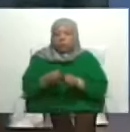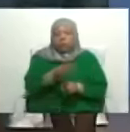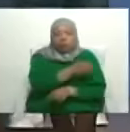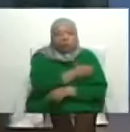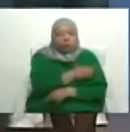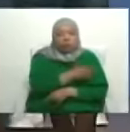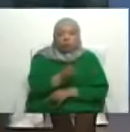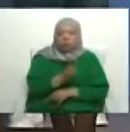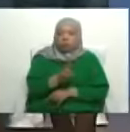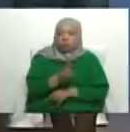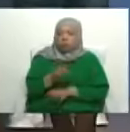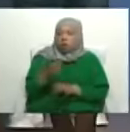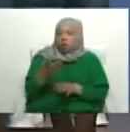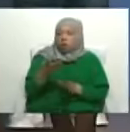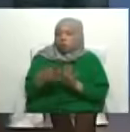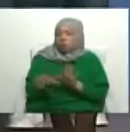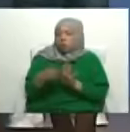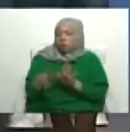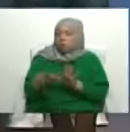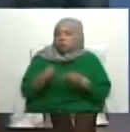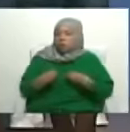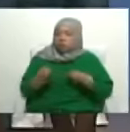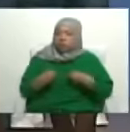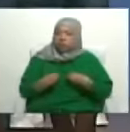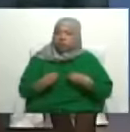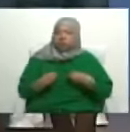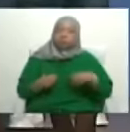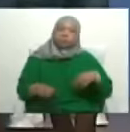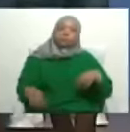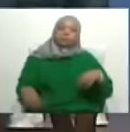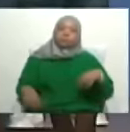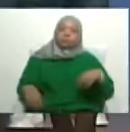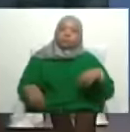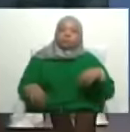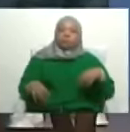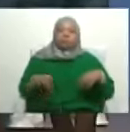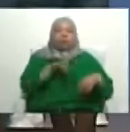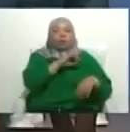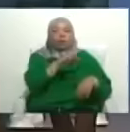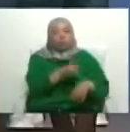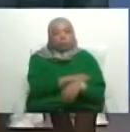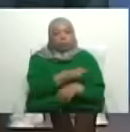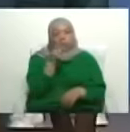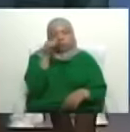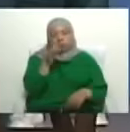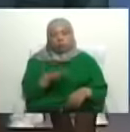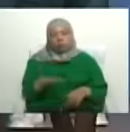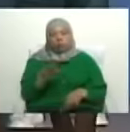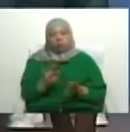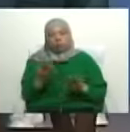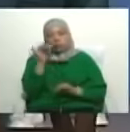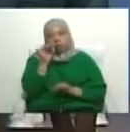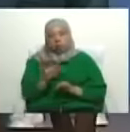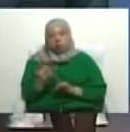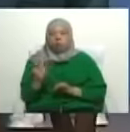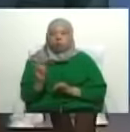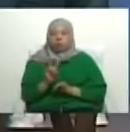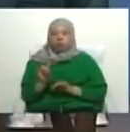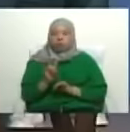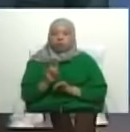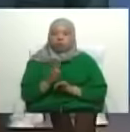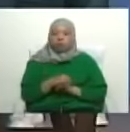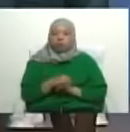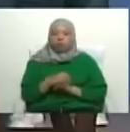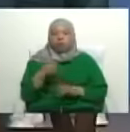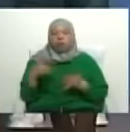vida son ellos. Los únicos que tienen derecho al poder son ellos, no el pueblo de Venezuela.